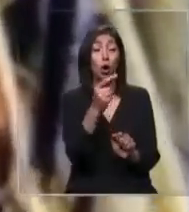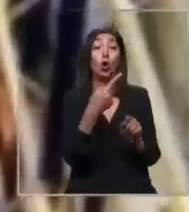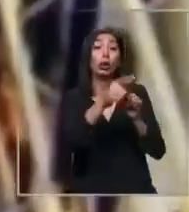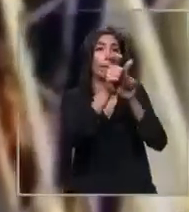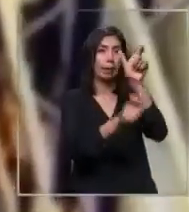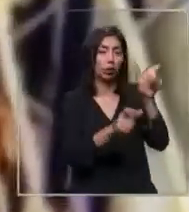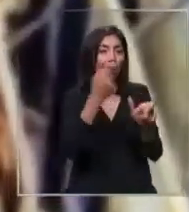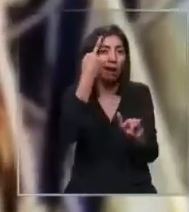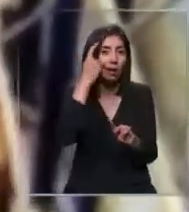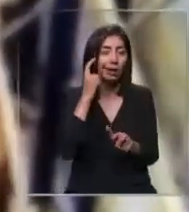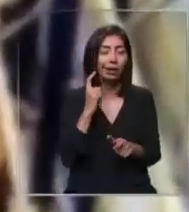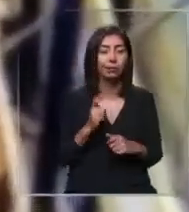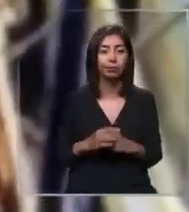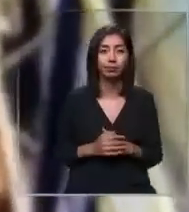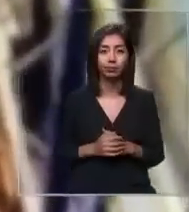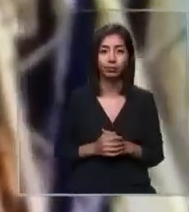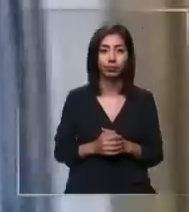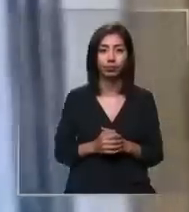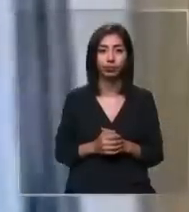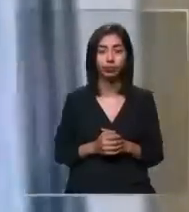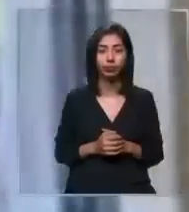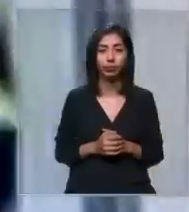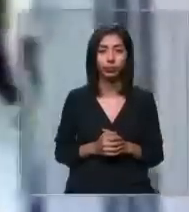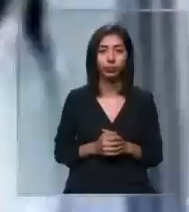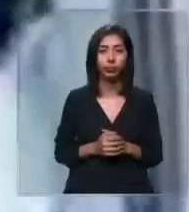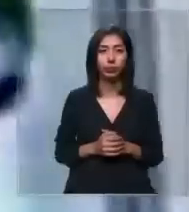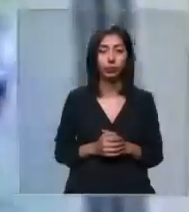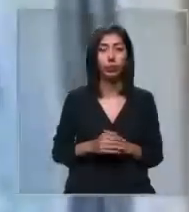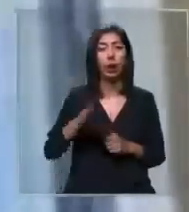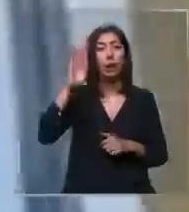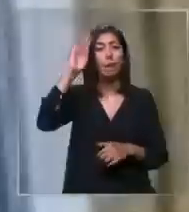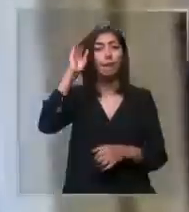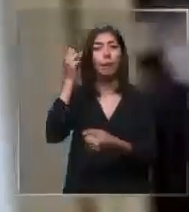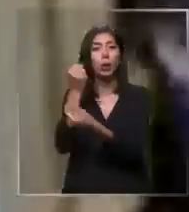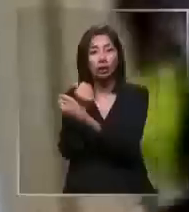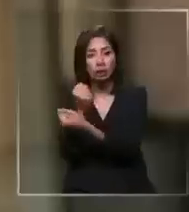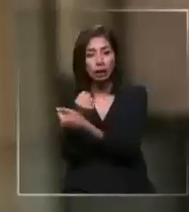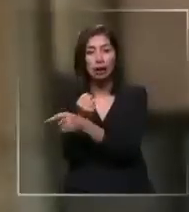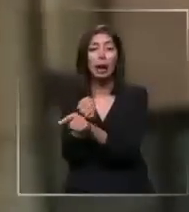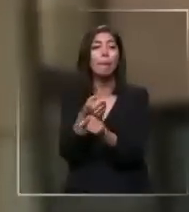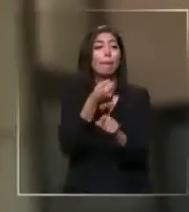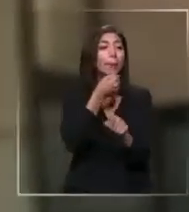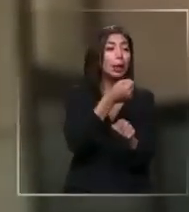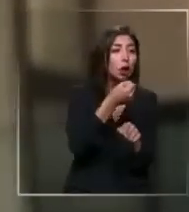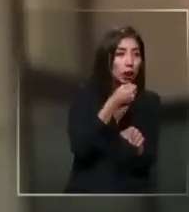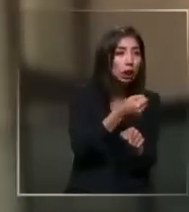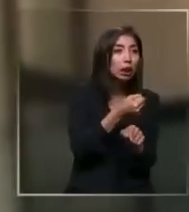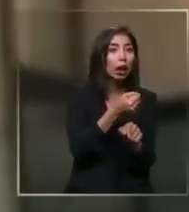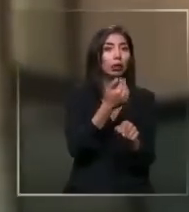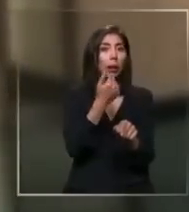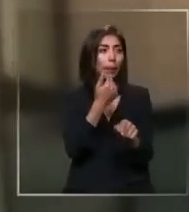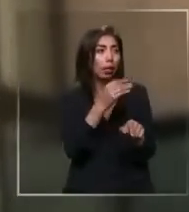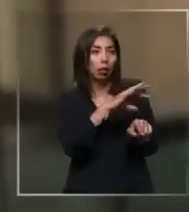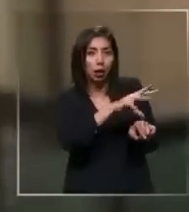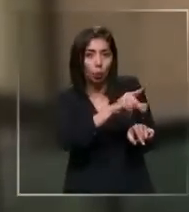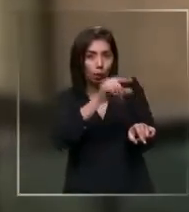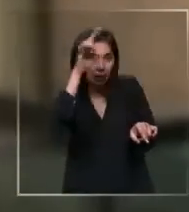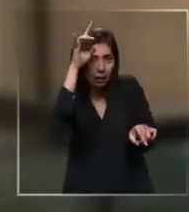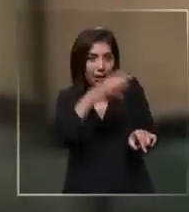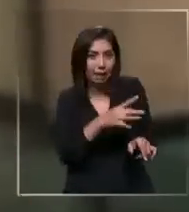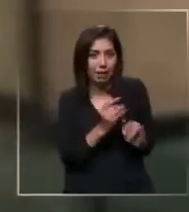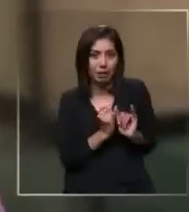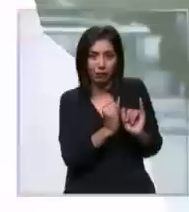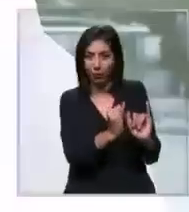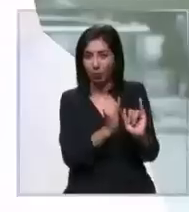terceras personas. Al igual que la experiencia se traspasa entre las policías, entre el periodista, igual se traspasa entre la delincuencia. Por lo tanto, es una buena